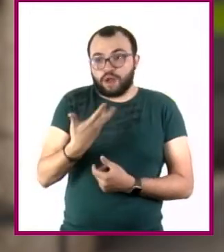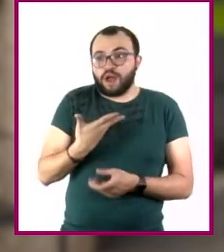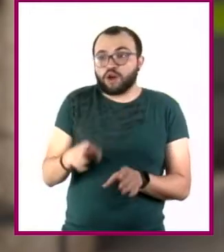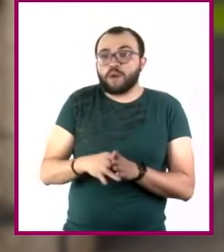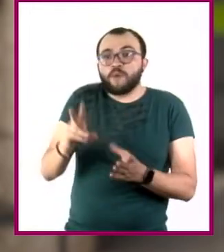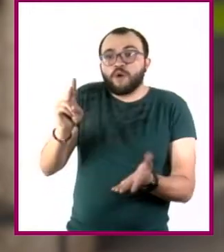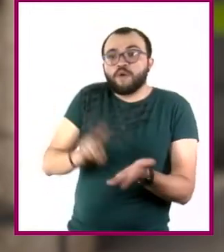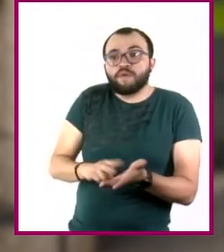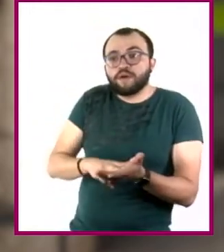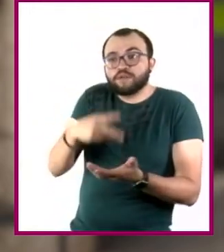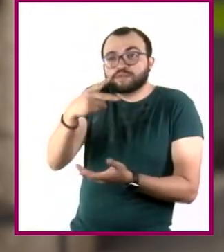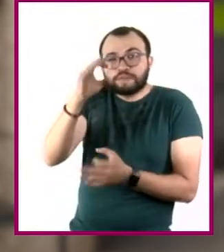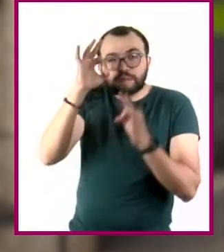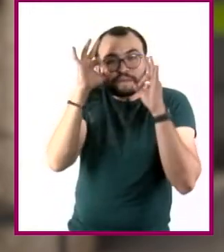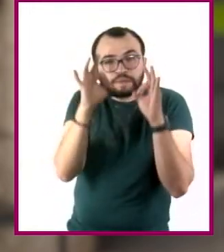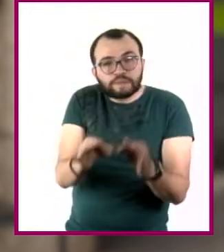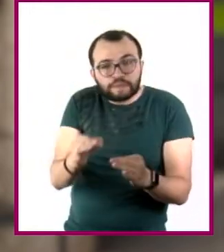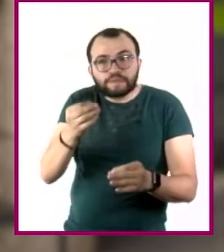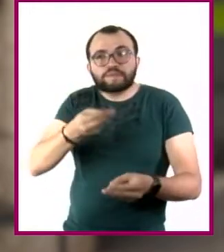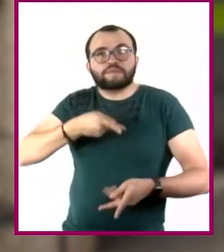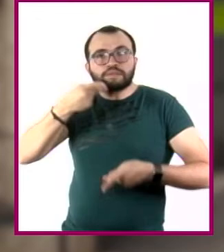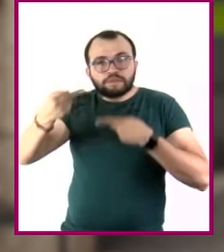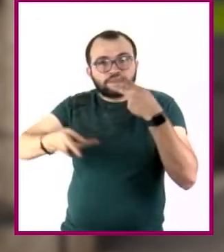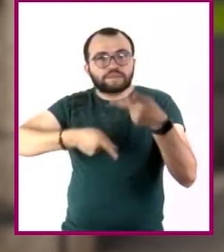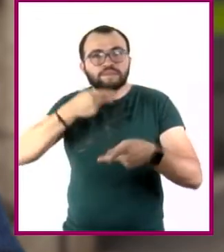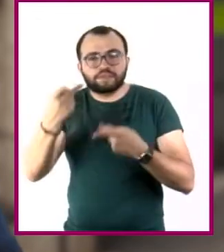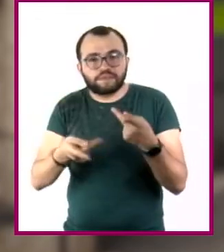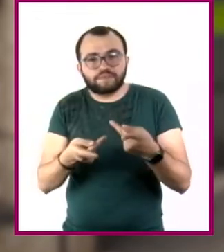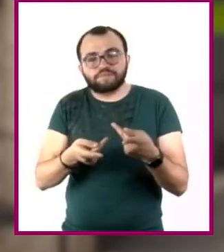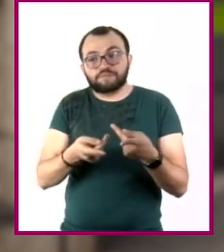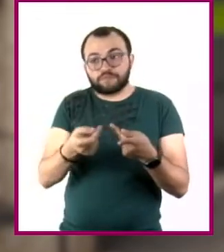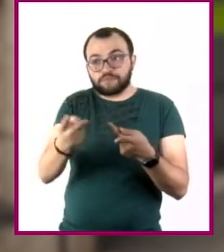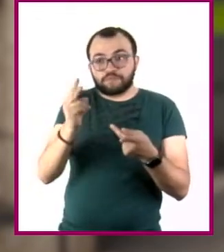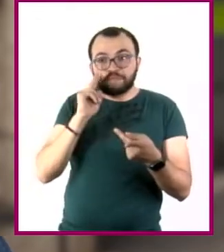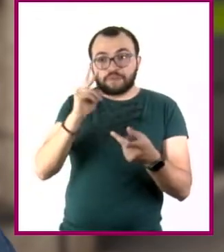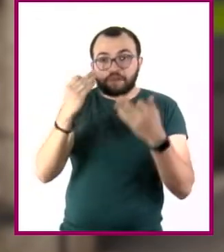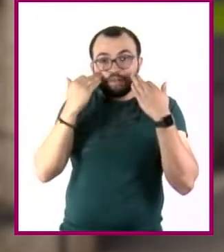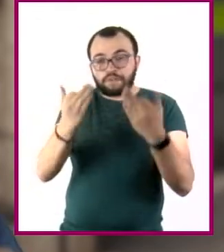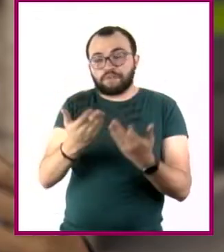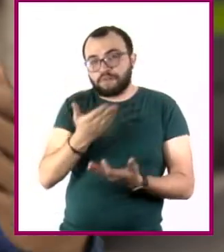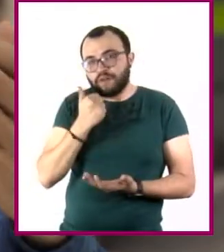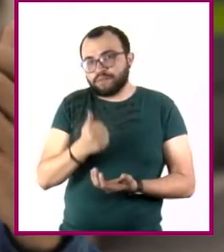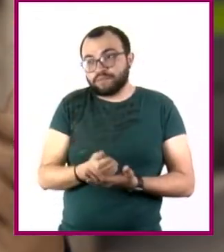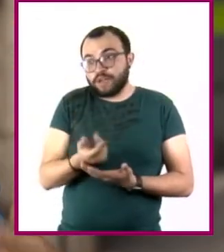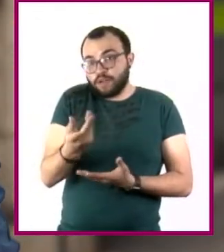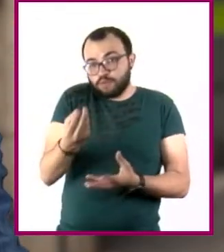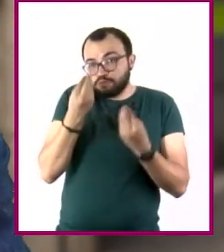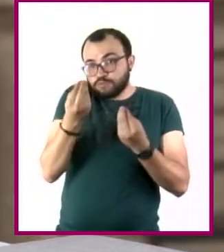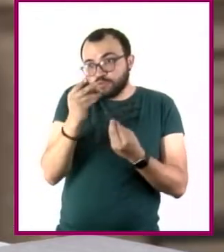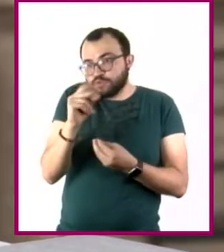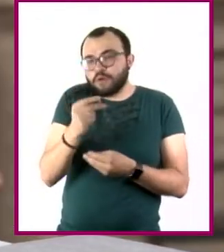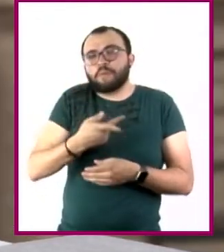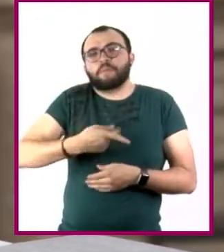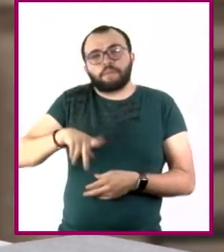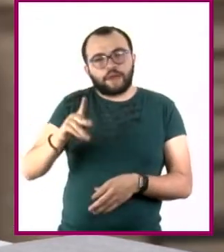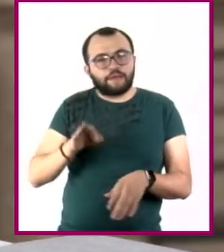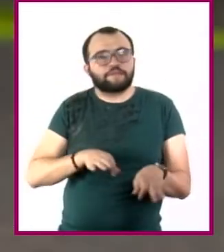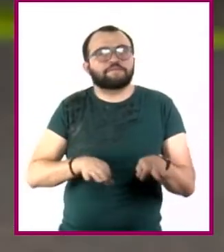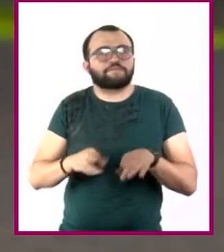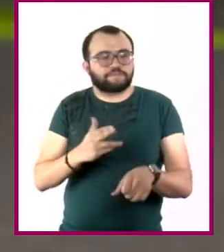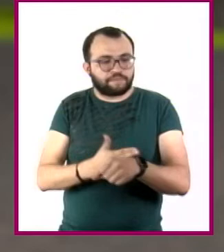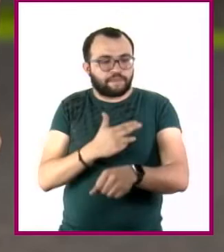ustedes estuvieron de acuerdo en que no lo eran tanto. No es mucho, pero es un trabajo honesto. Pues